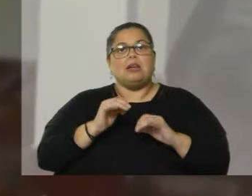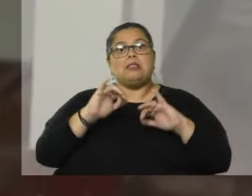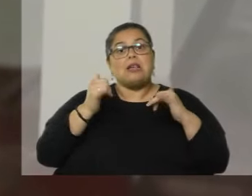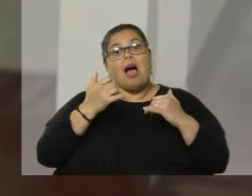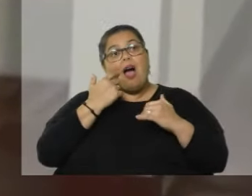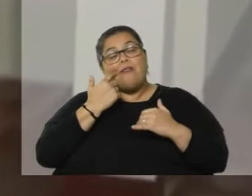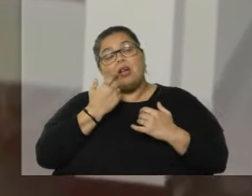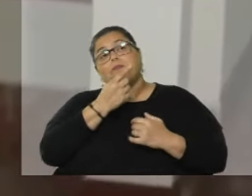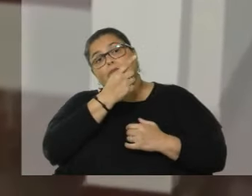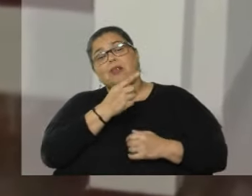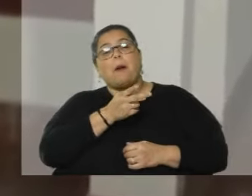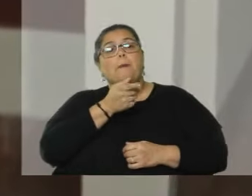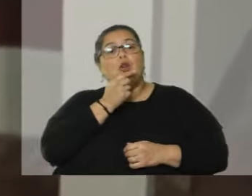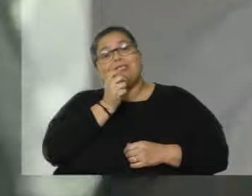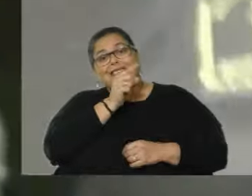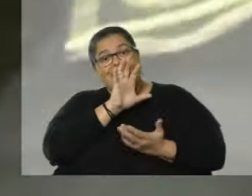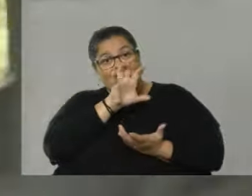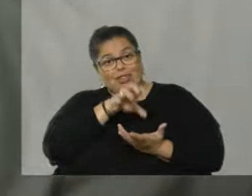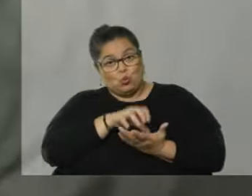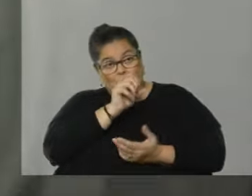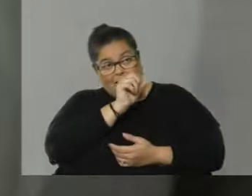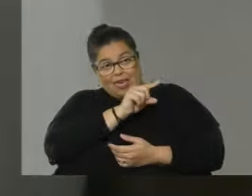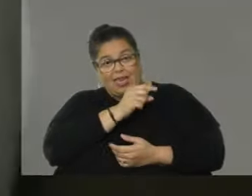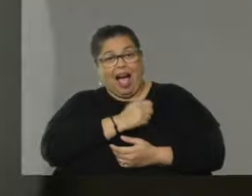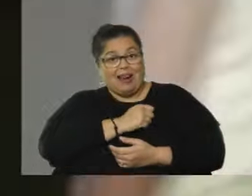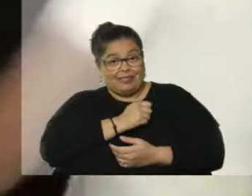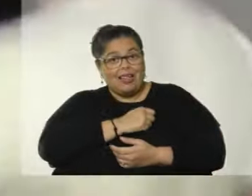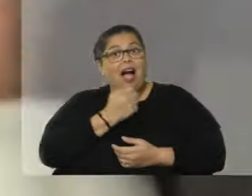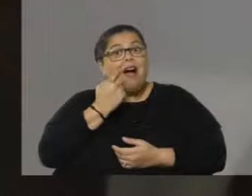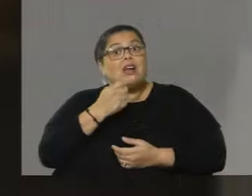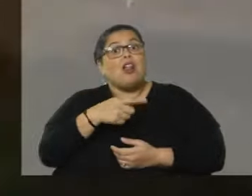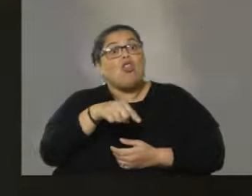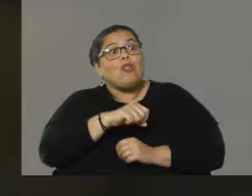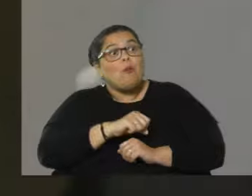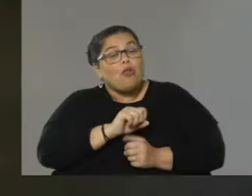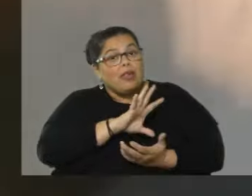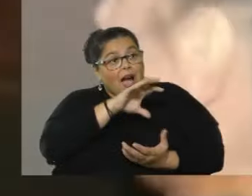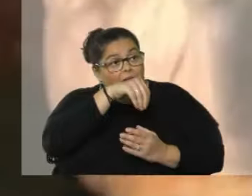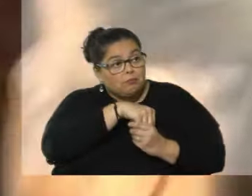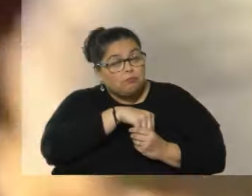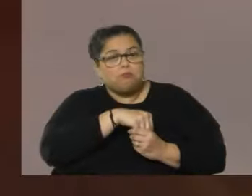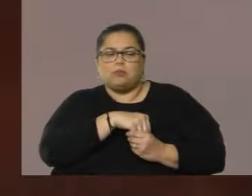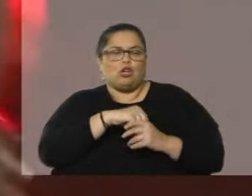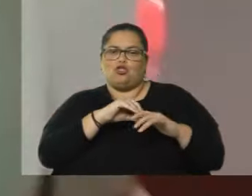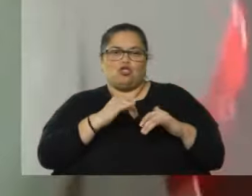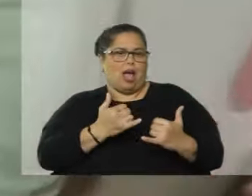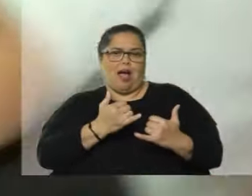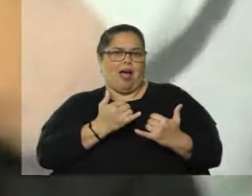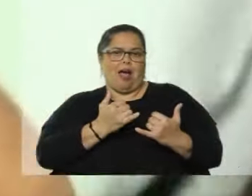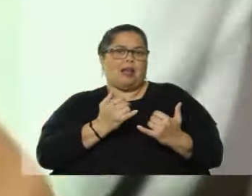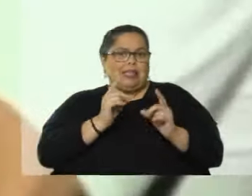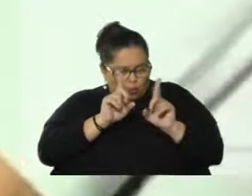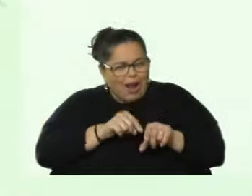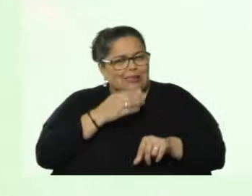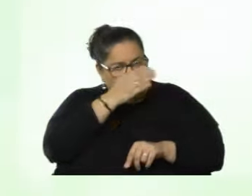de la jefatura Artigas, en este caso, en el lugar donde supuestamente podría encontrarse el menor, y bueno, está descartado, pero igual se hizo la